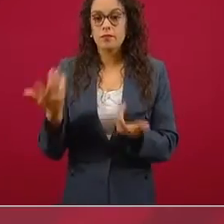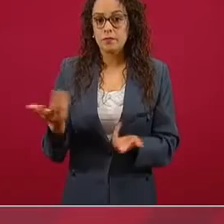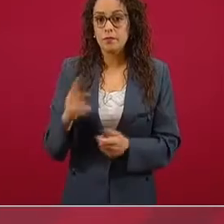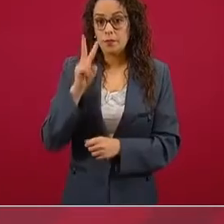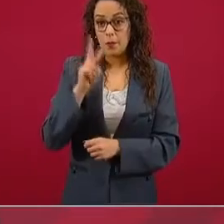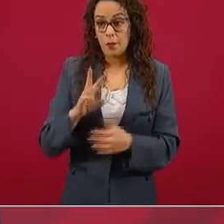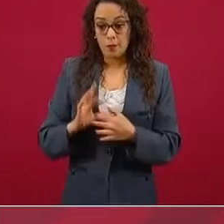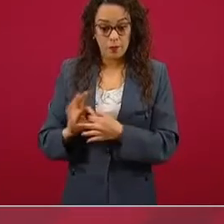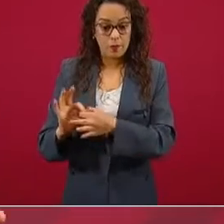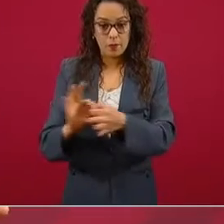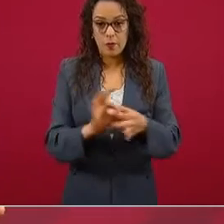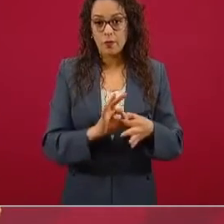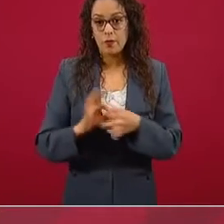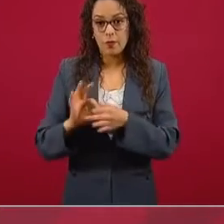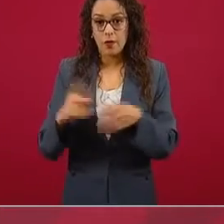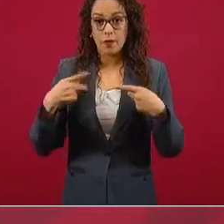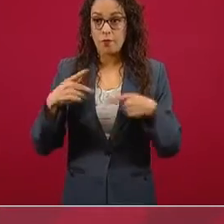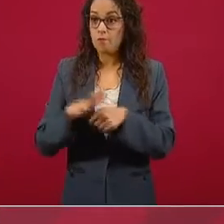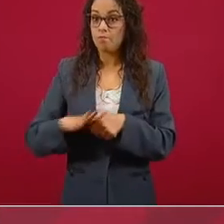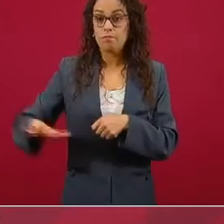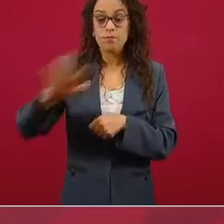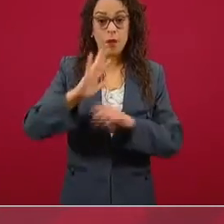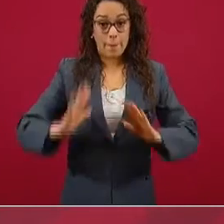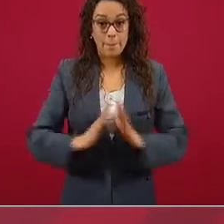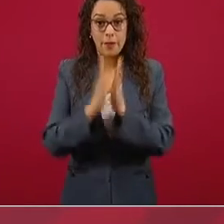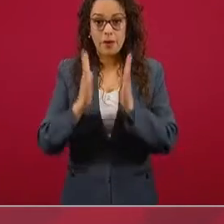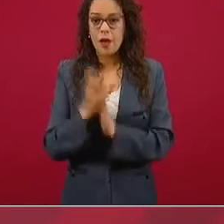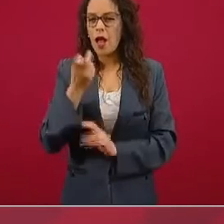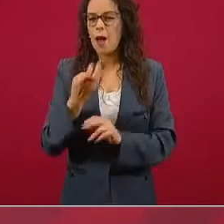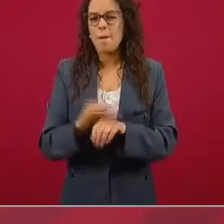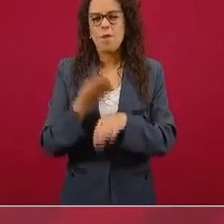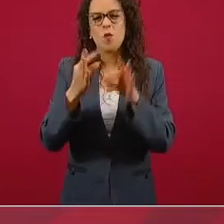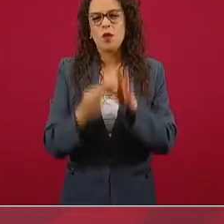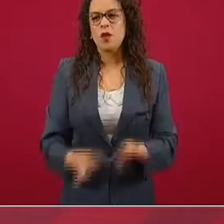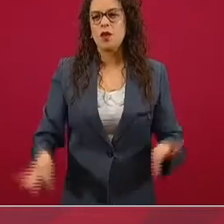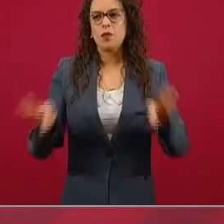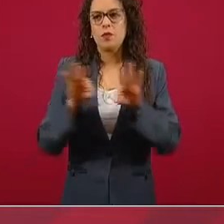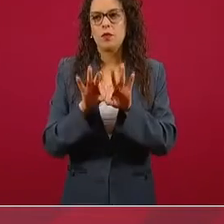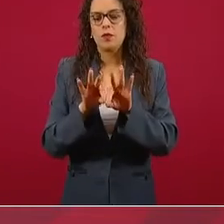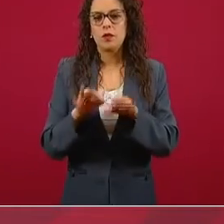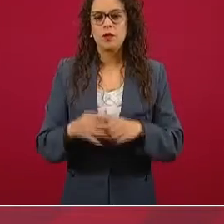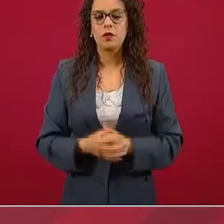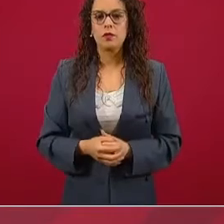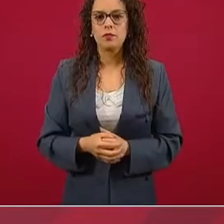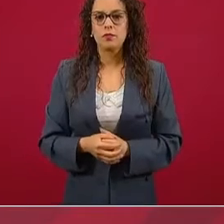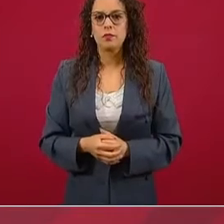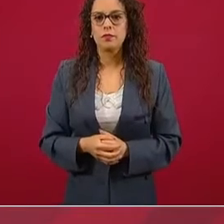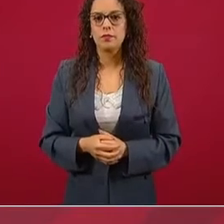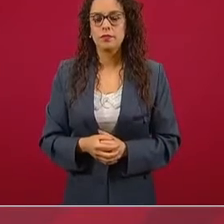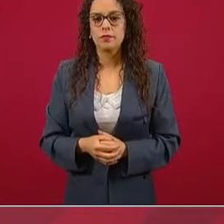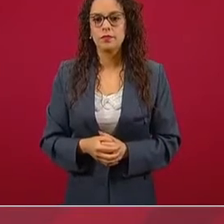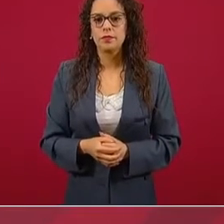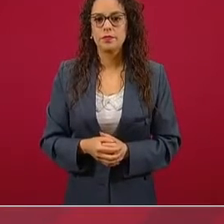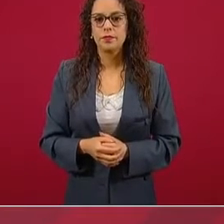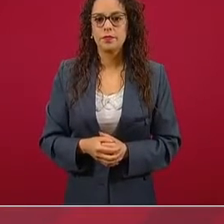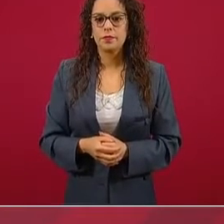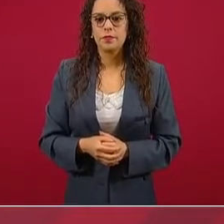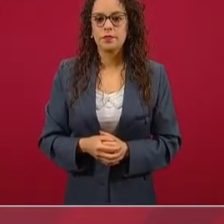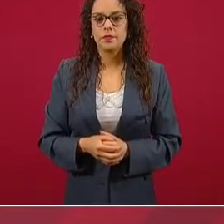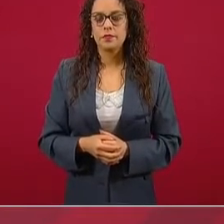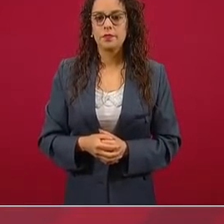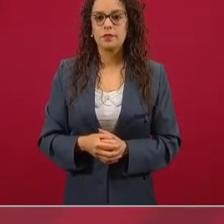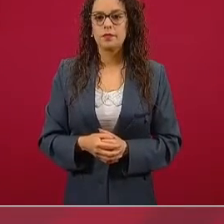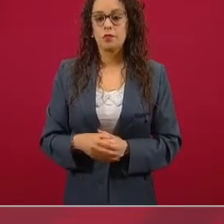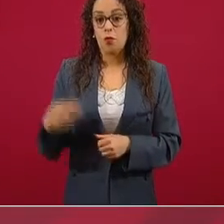ciudadanos es fundamental. Nosotros hemos podido enfrentar la